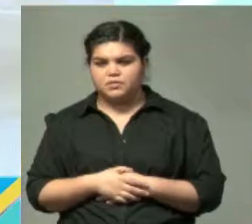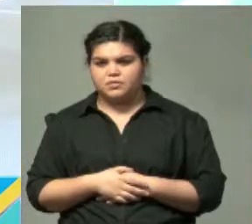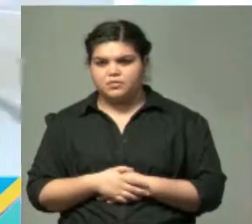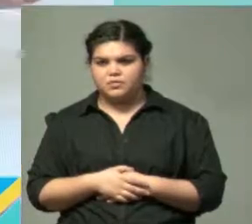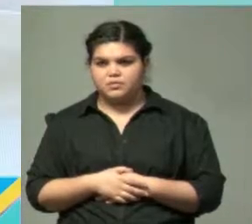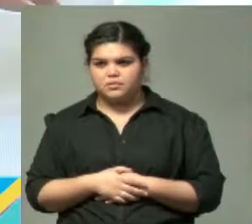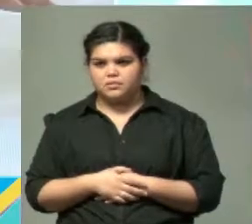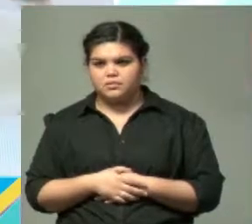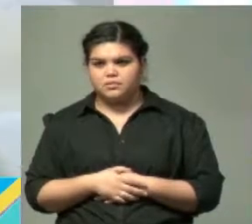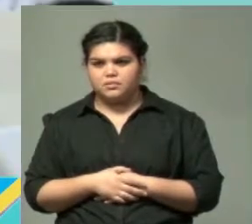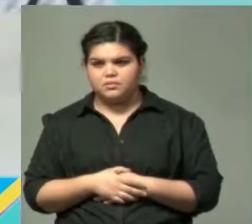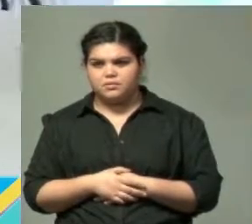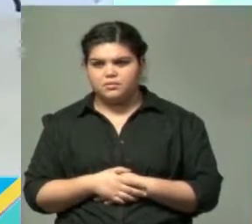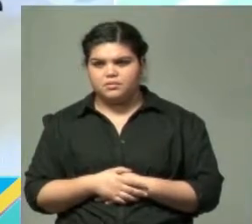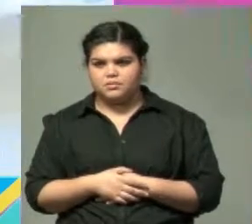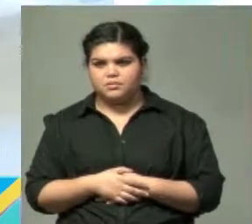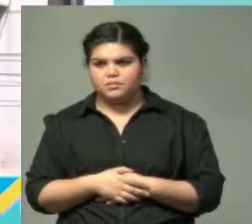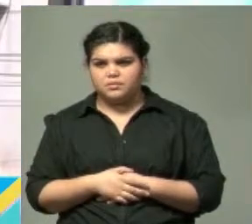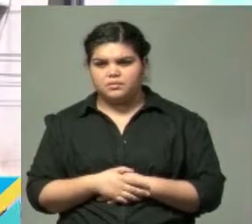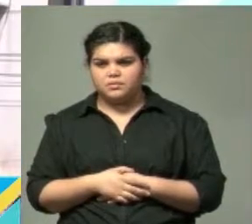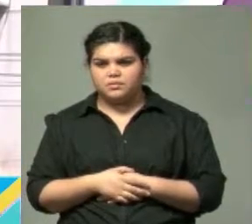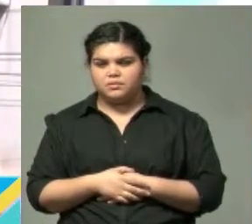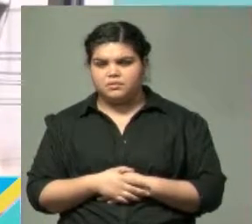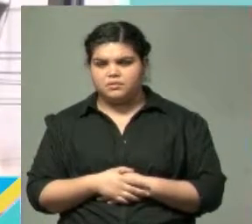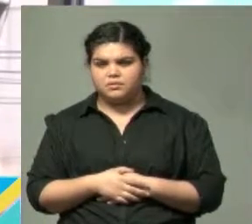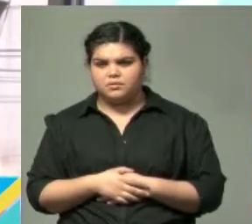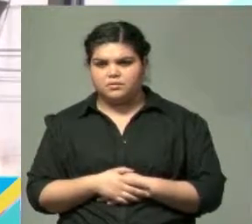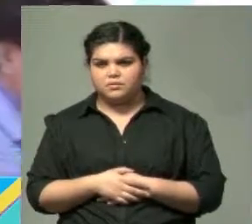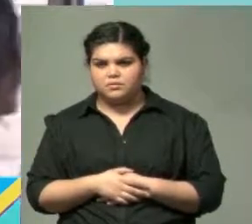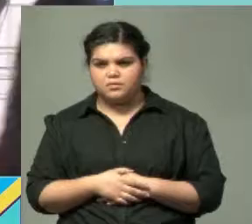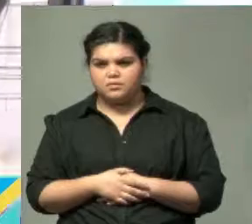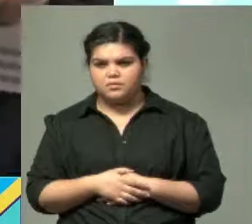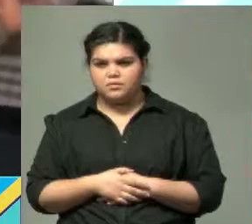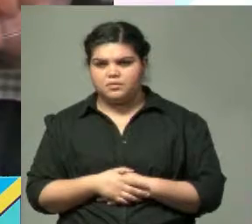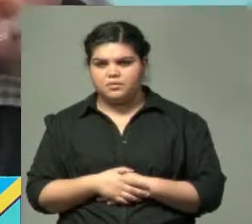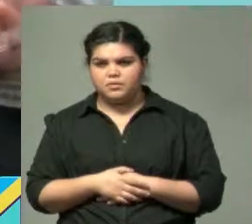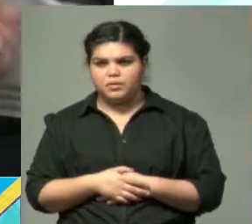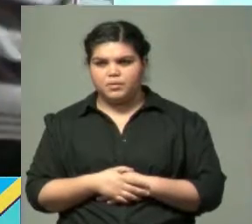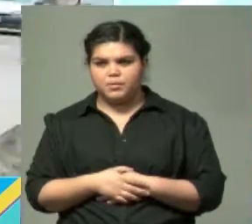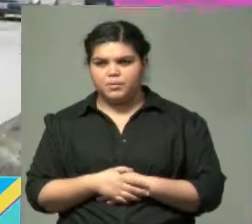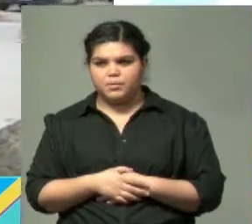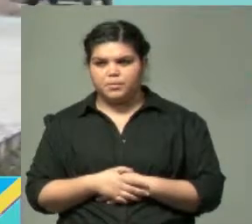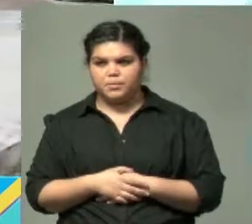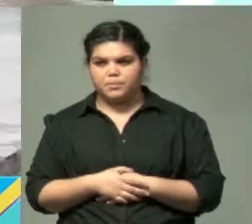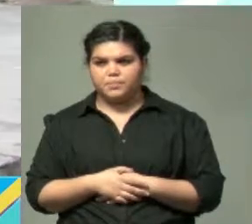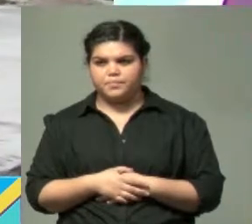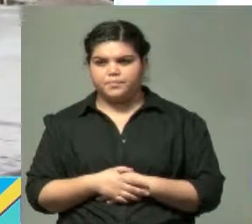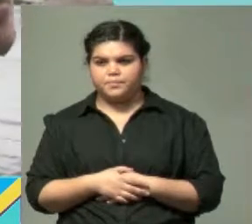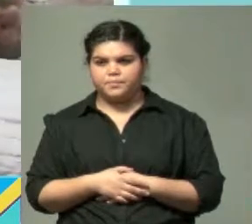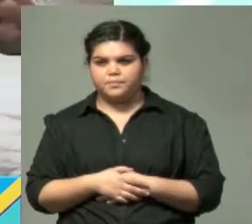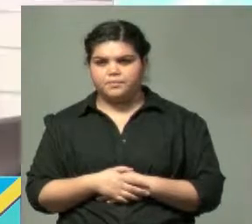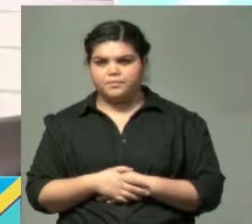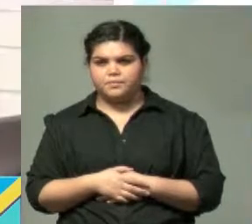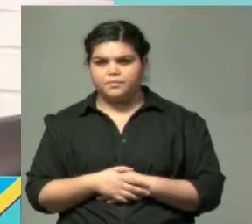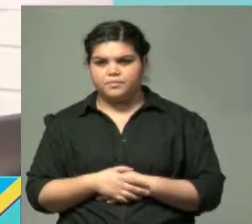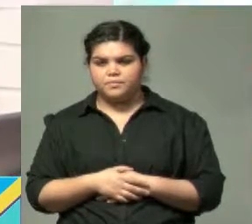que trabajan menos de 35 horas, ¿no?, a la semana y quisieran trabajar más y buscan más trabajo. Porque también hay un subempleo que